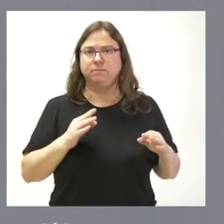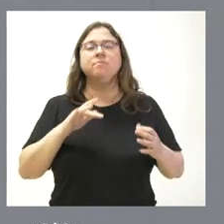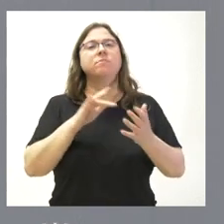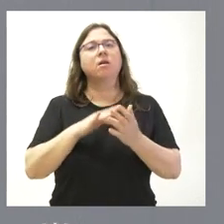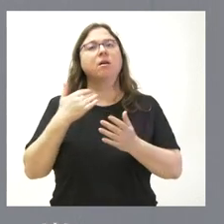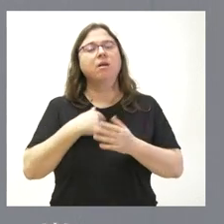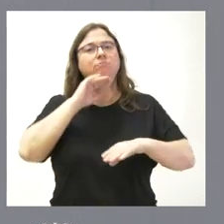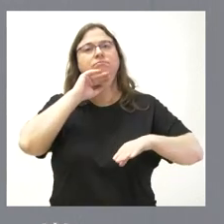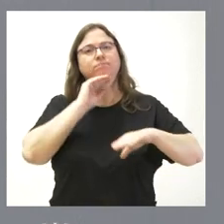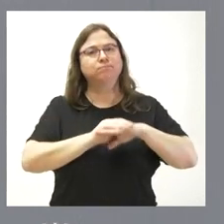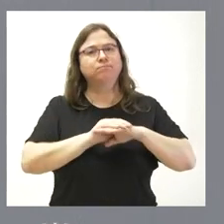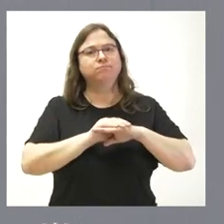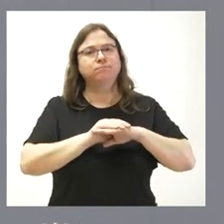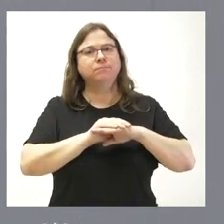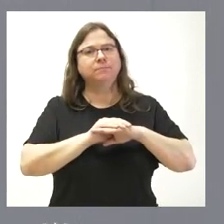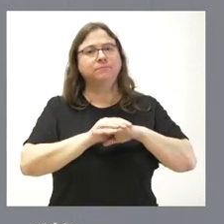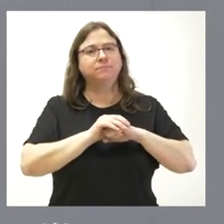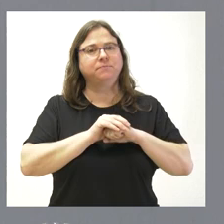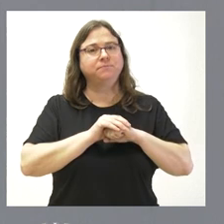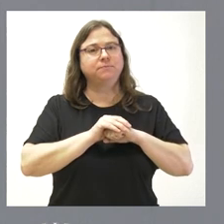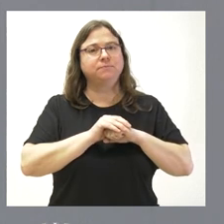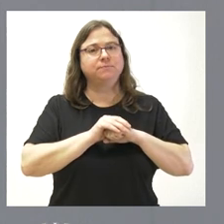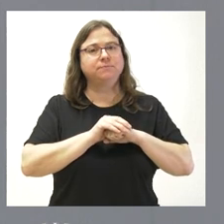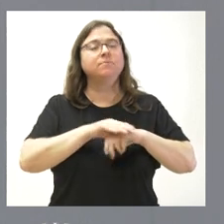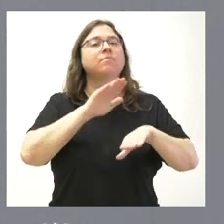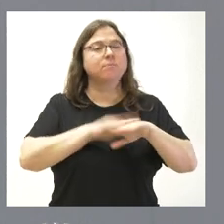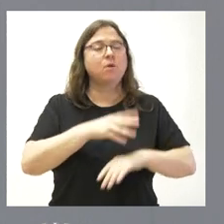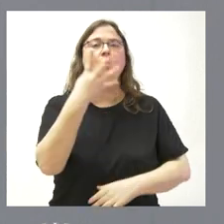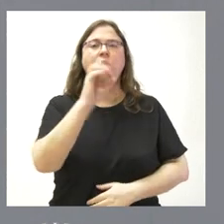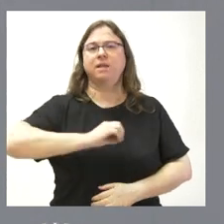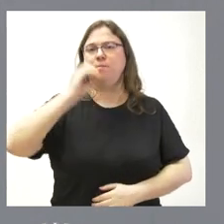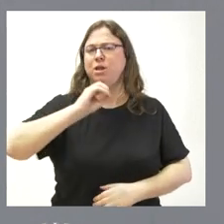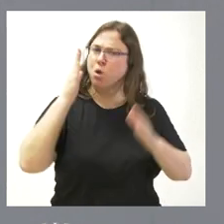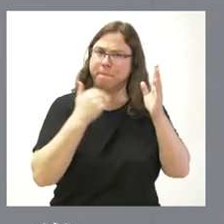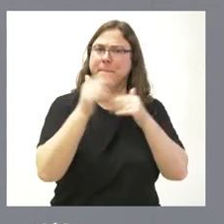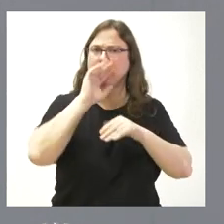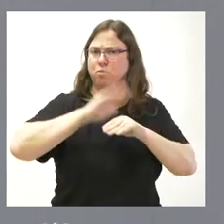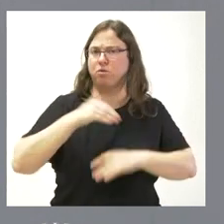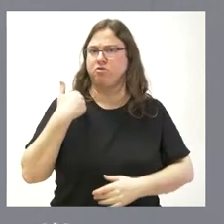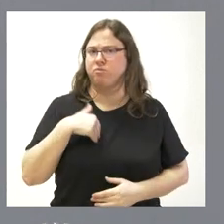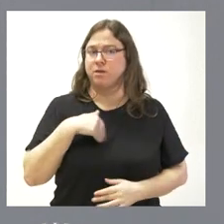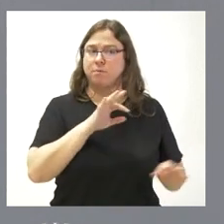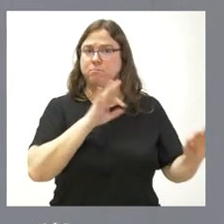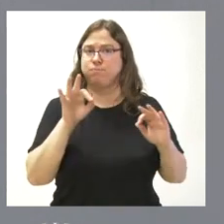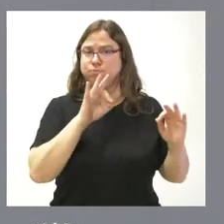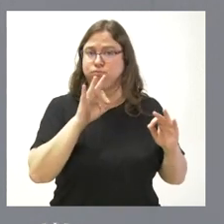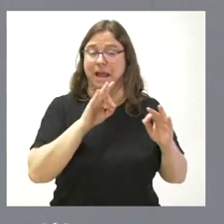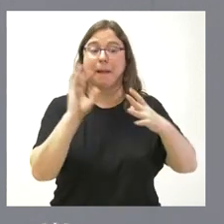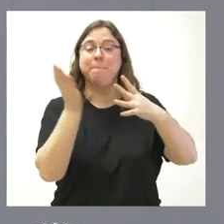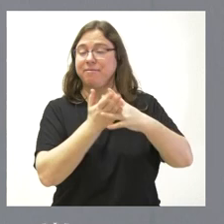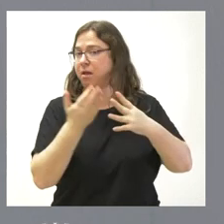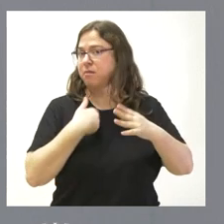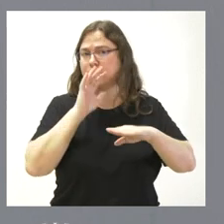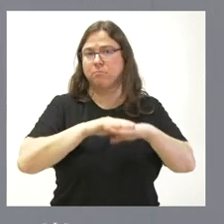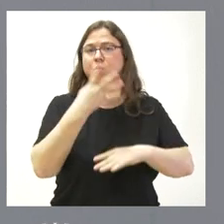cabo un cumplimiento del del 40% de más del 40% de todas las provisiones a mitad de la legislatura